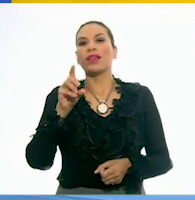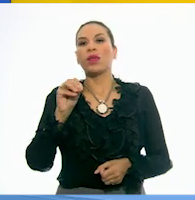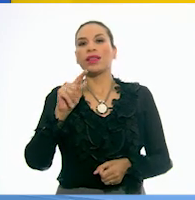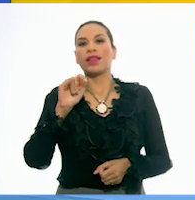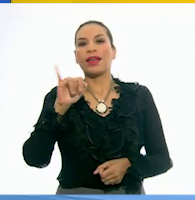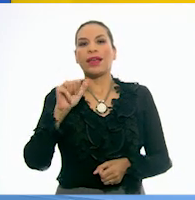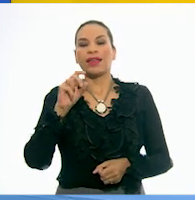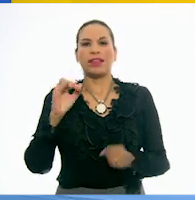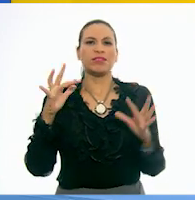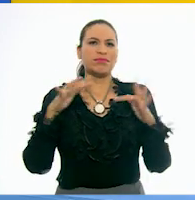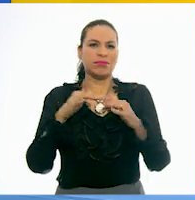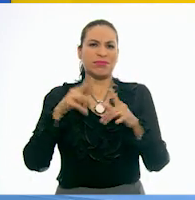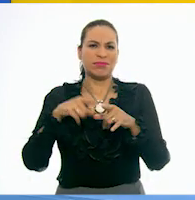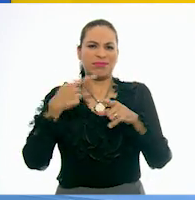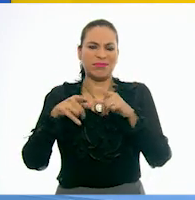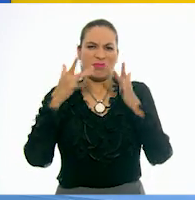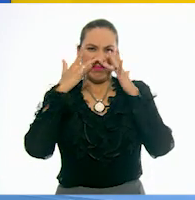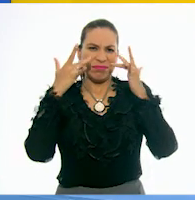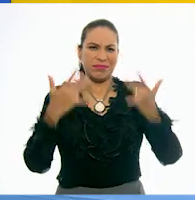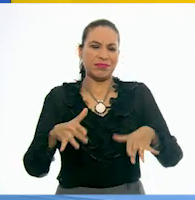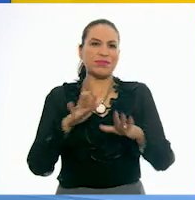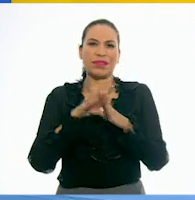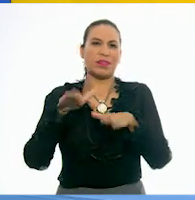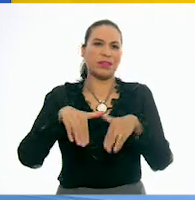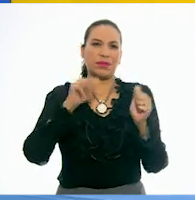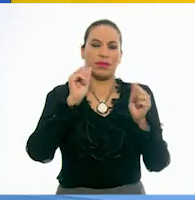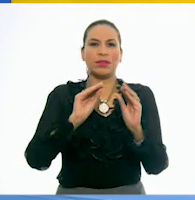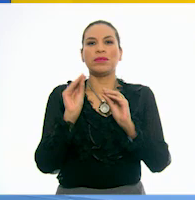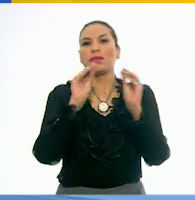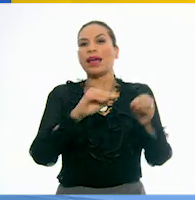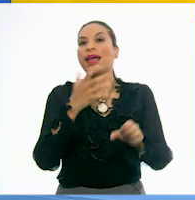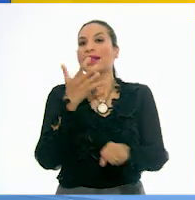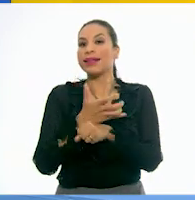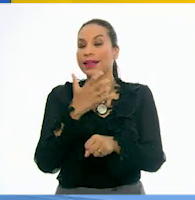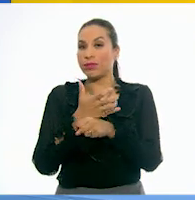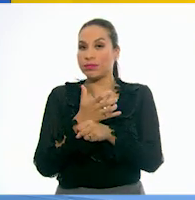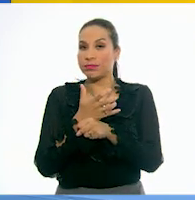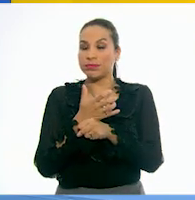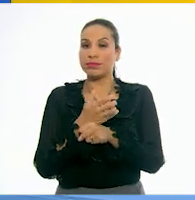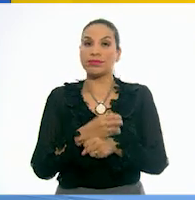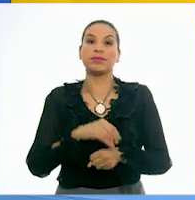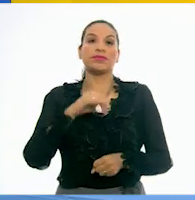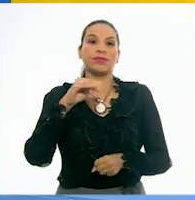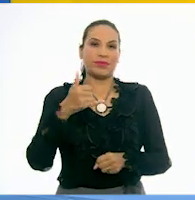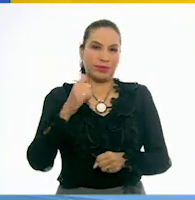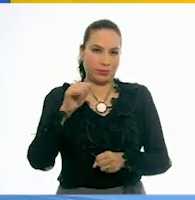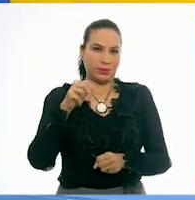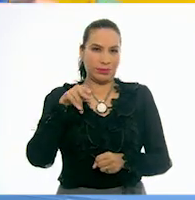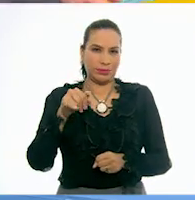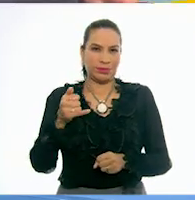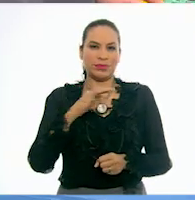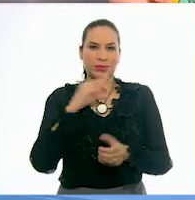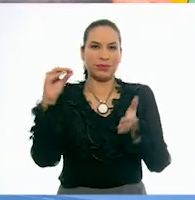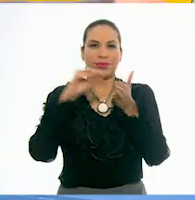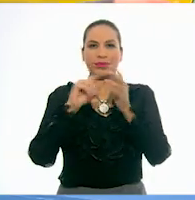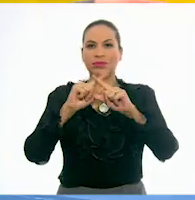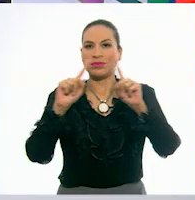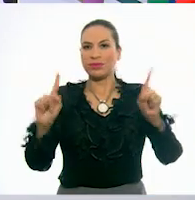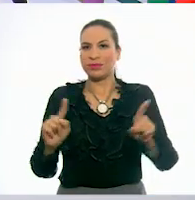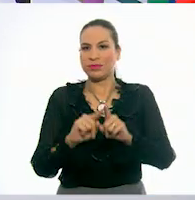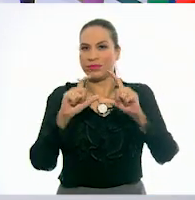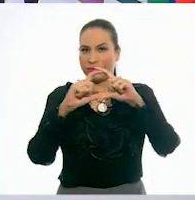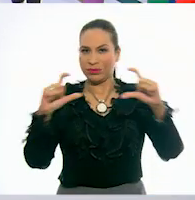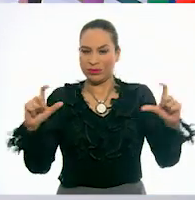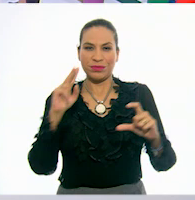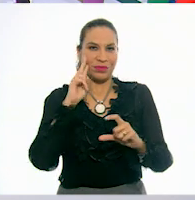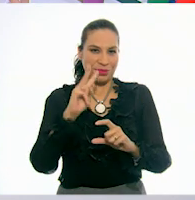la presión de la rebelión renunció y salió exiliado hacia los Estados Unidos. Jenny, ¿me ayudas a pegar este letrero en nuestra línea?